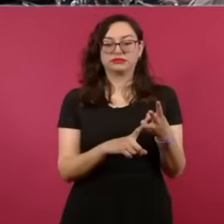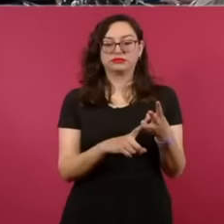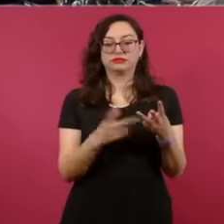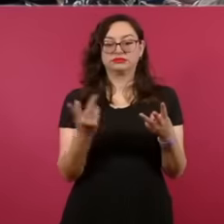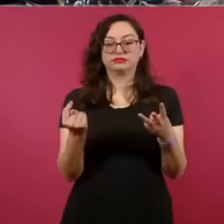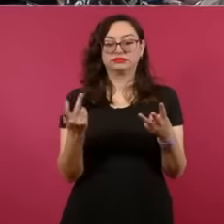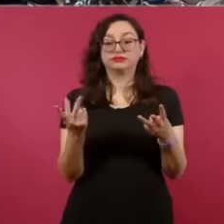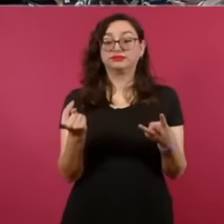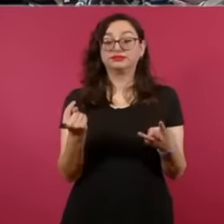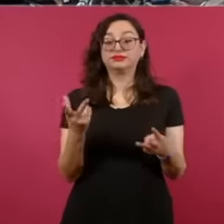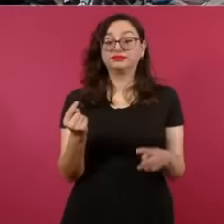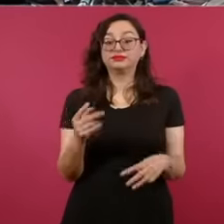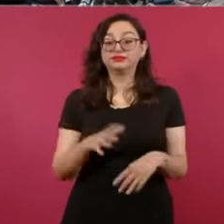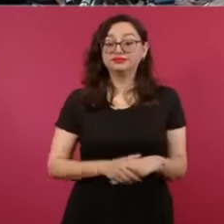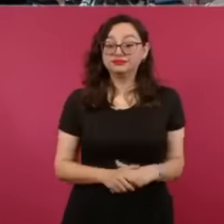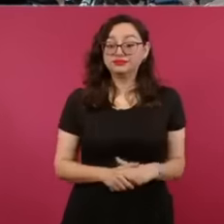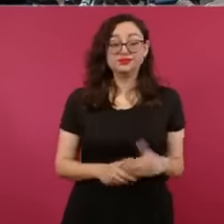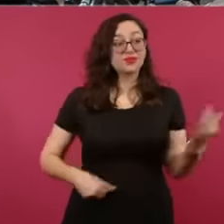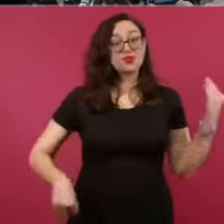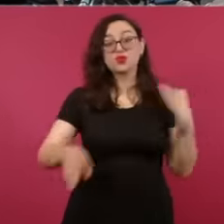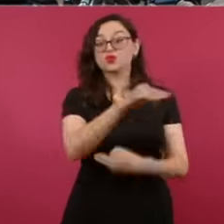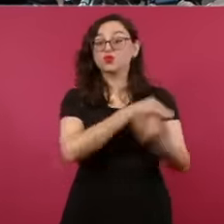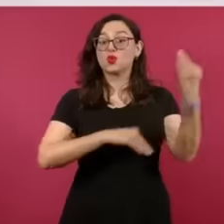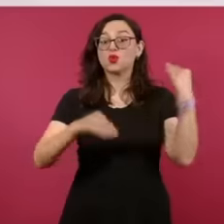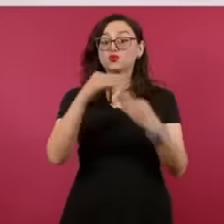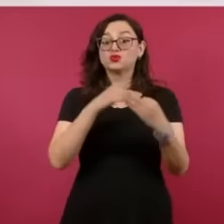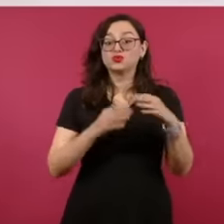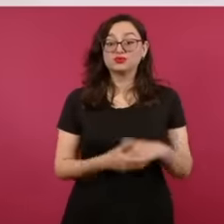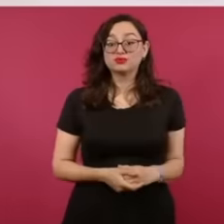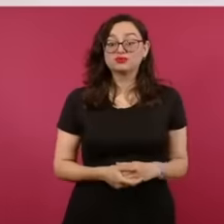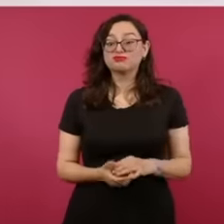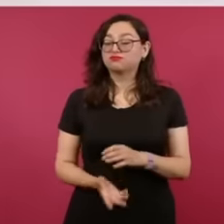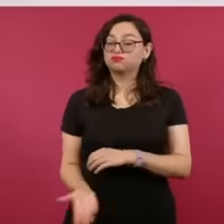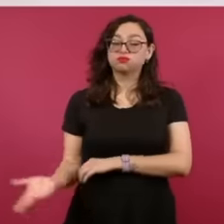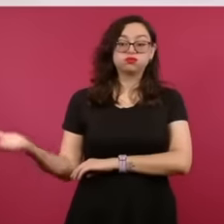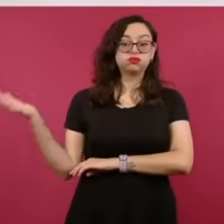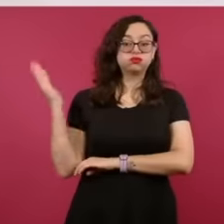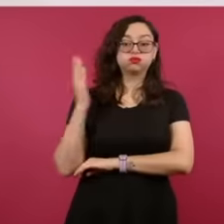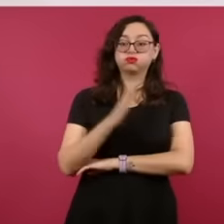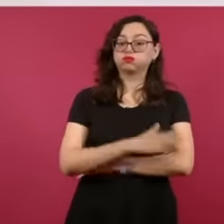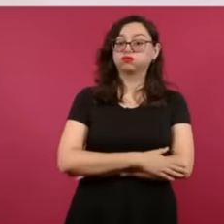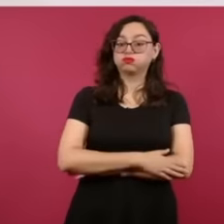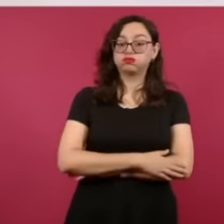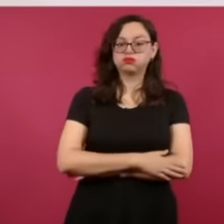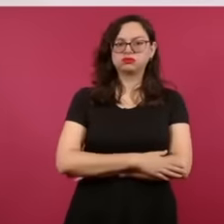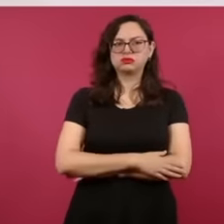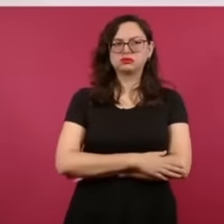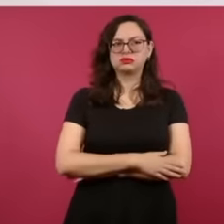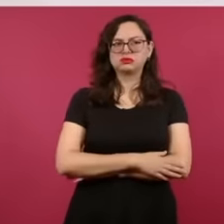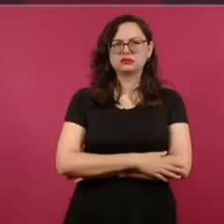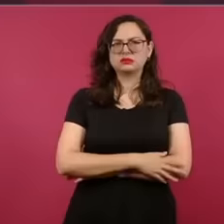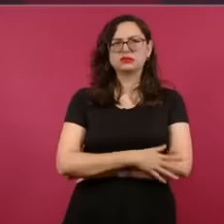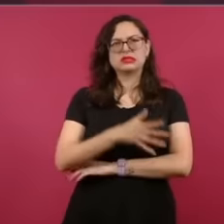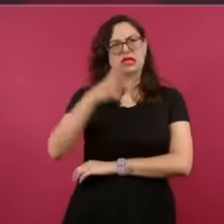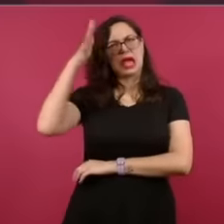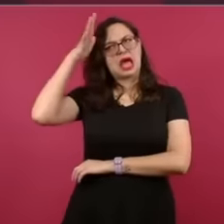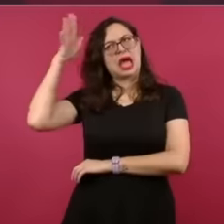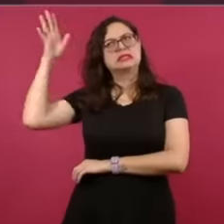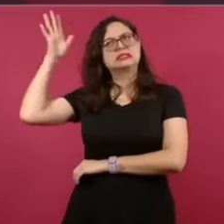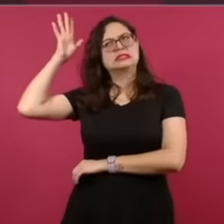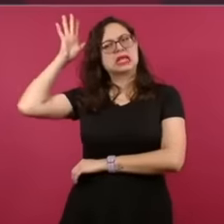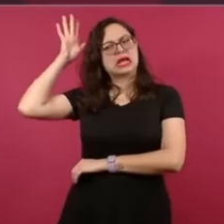las televisoras, porque hasta eso, en ese entonces Azteca no se portó tan mal.